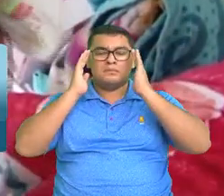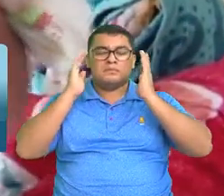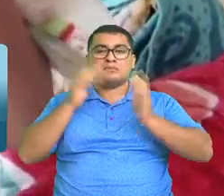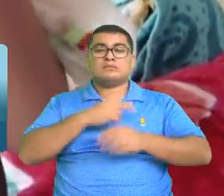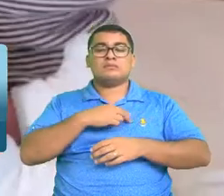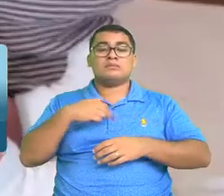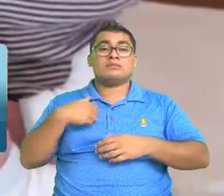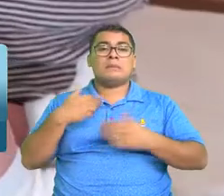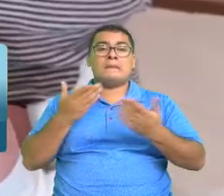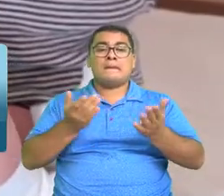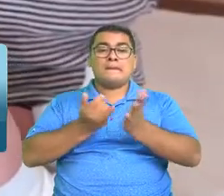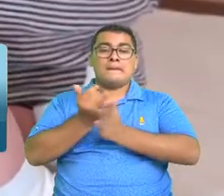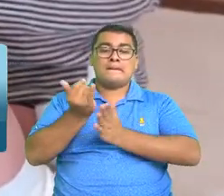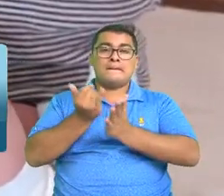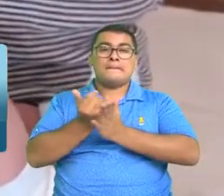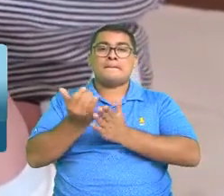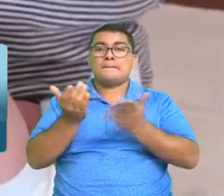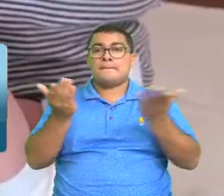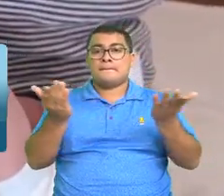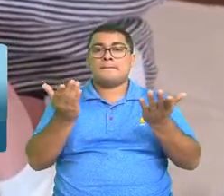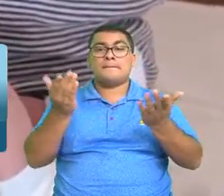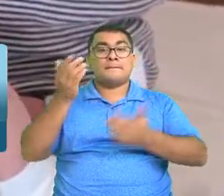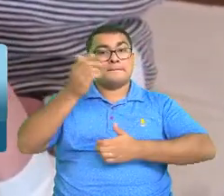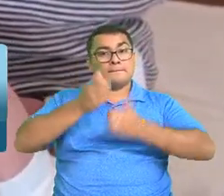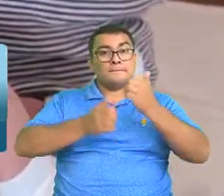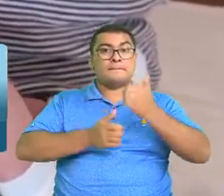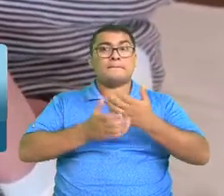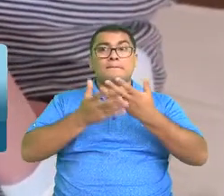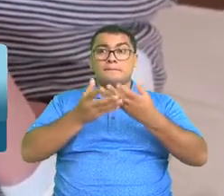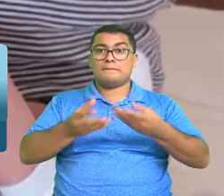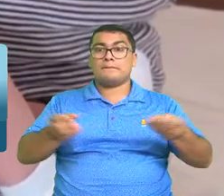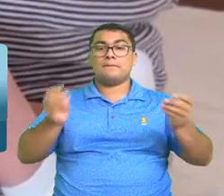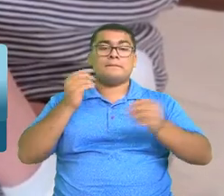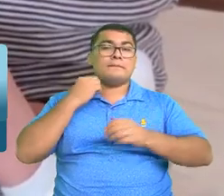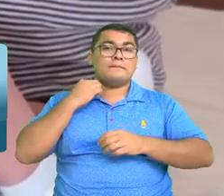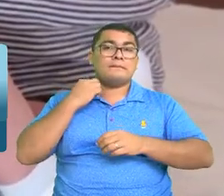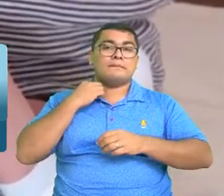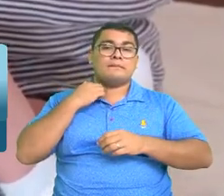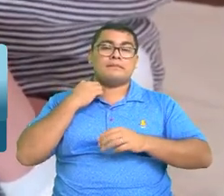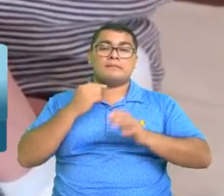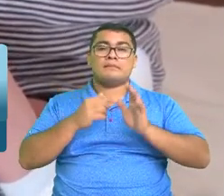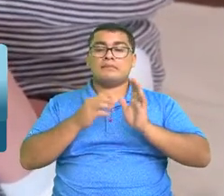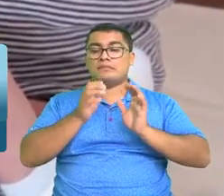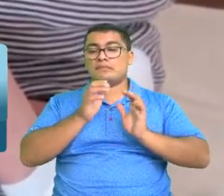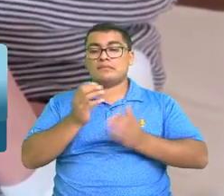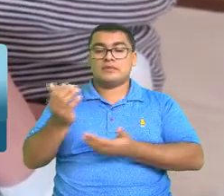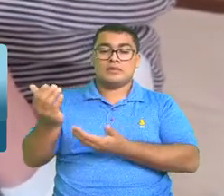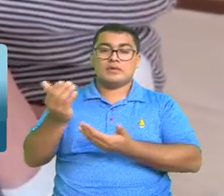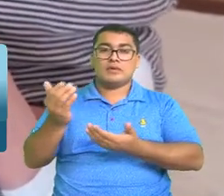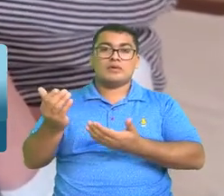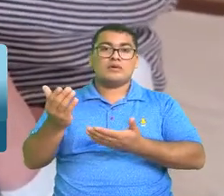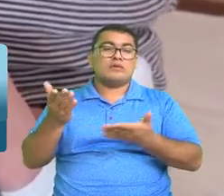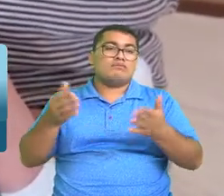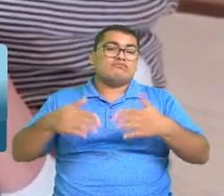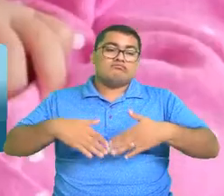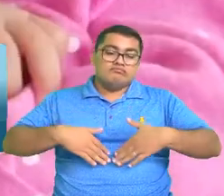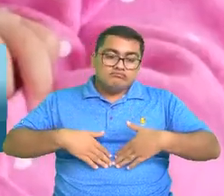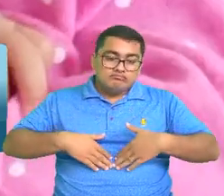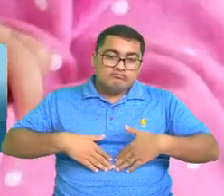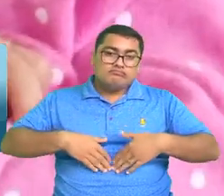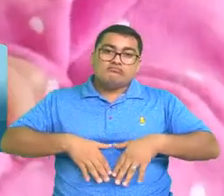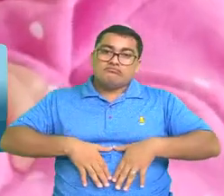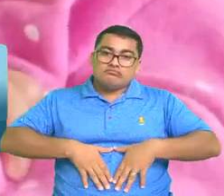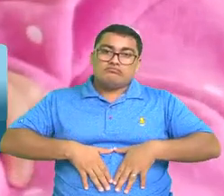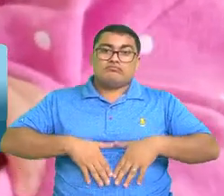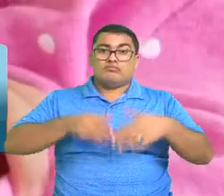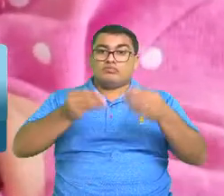se van a hacer los estudios y a solucionarse. Siempre cuando llega un niño con dolor abdominal y es un recién nacido, pueden ser